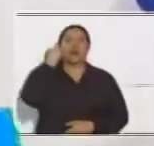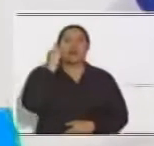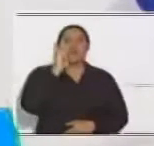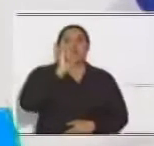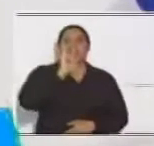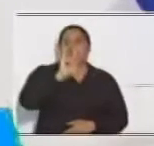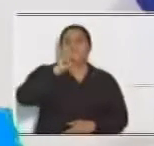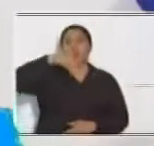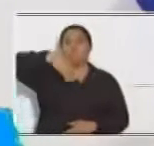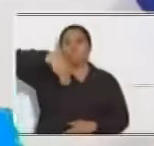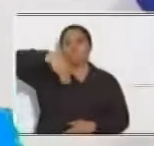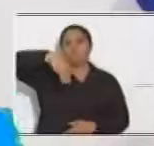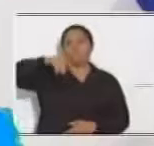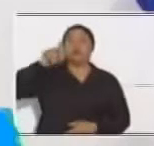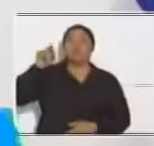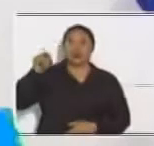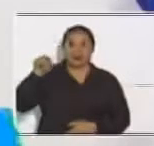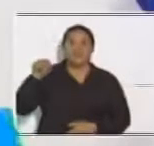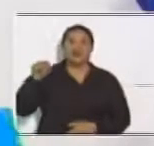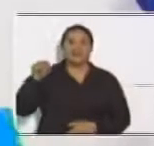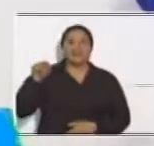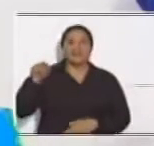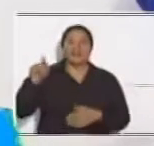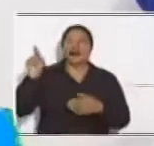de trigonum.